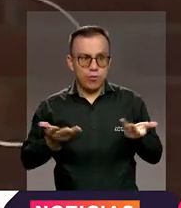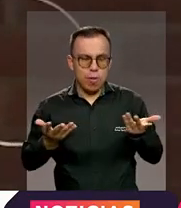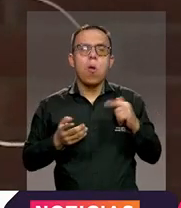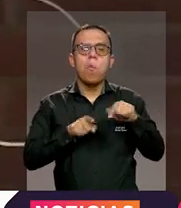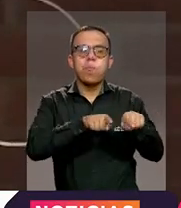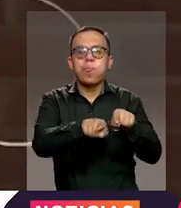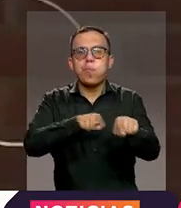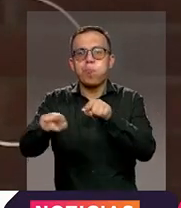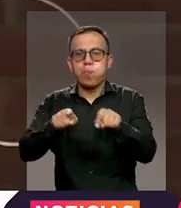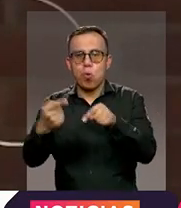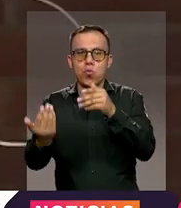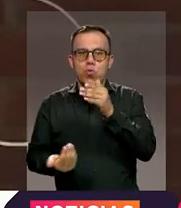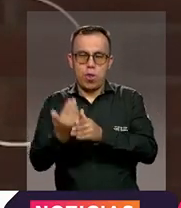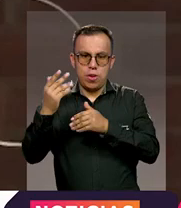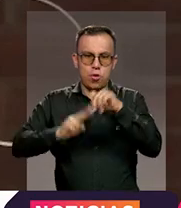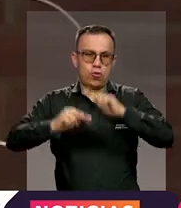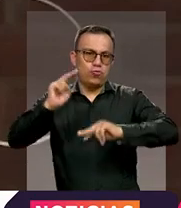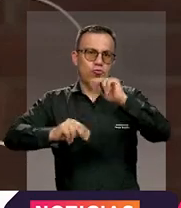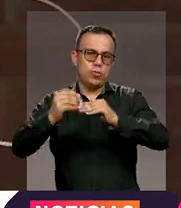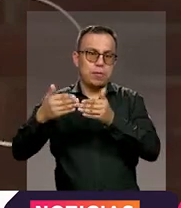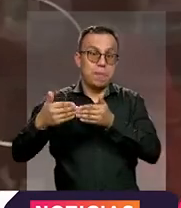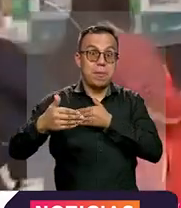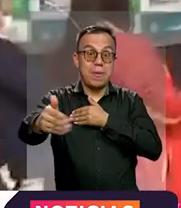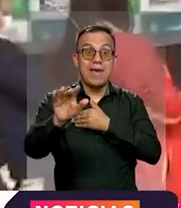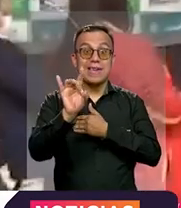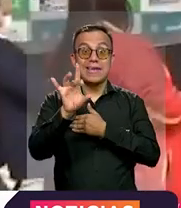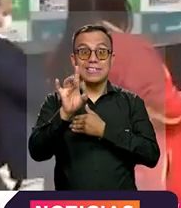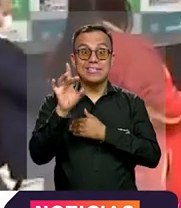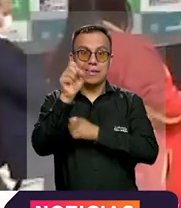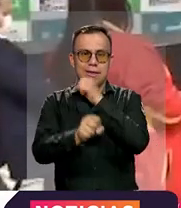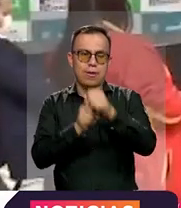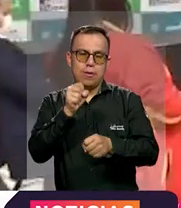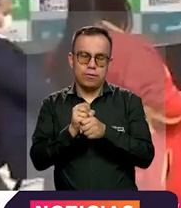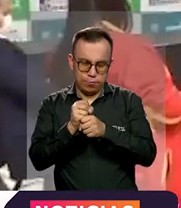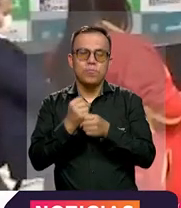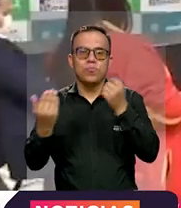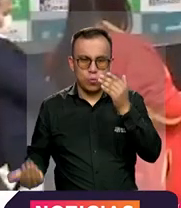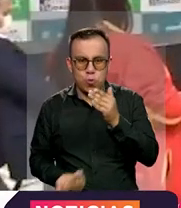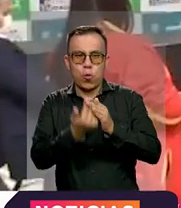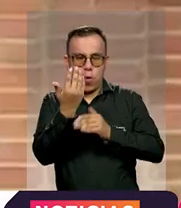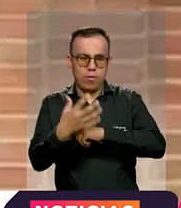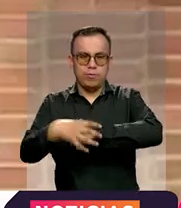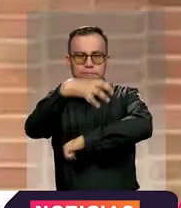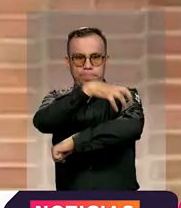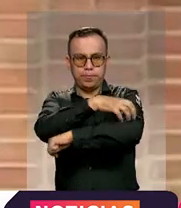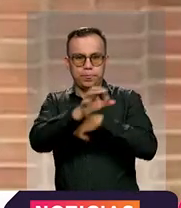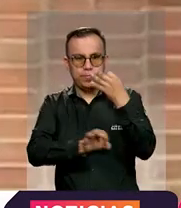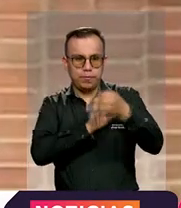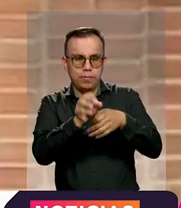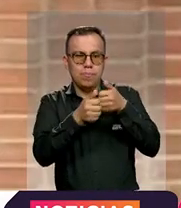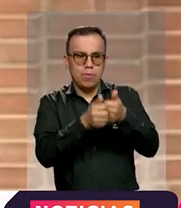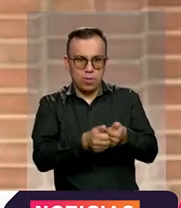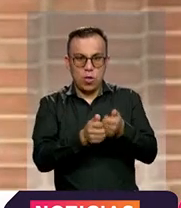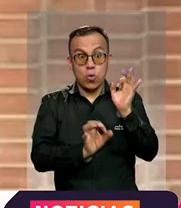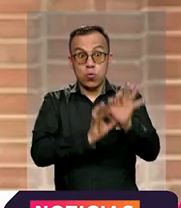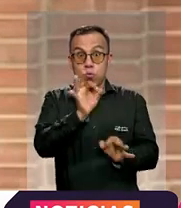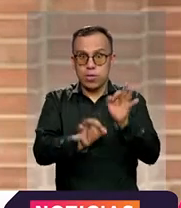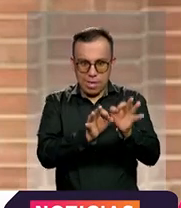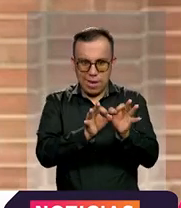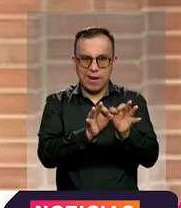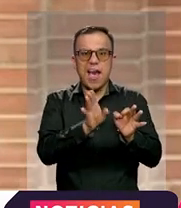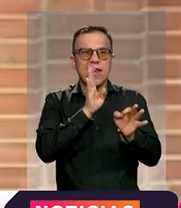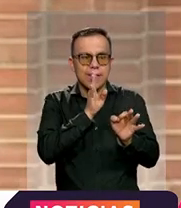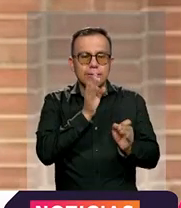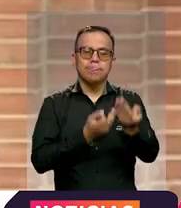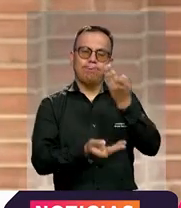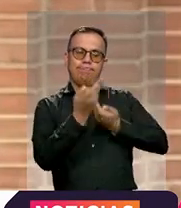dejar en los construir en los próximos 15 años nuevas manzanas del cuidado. Cuidar a los que nos cuidan. En esta frase se resume